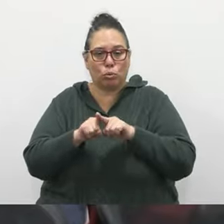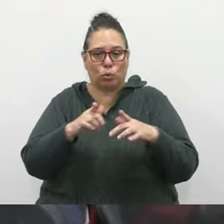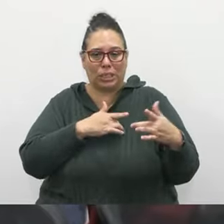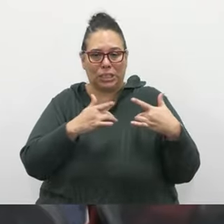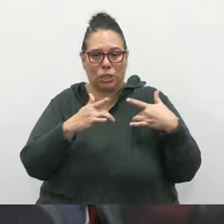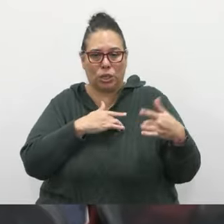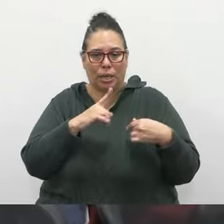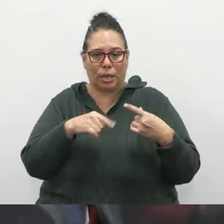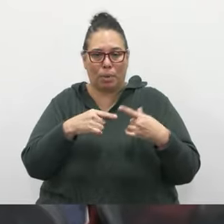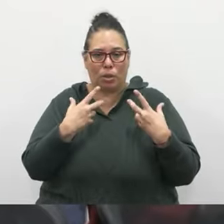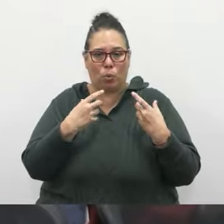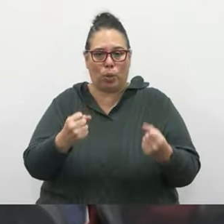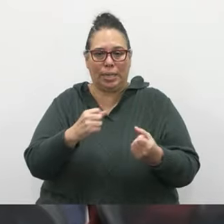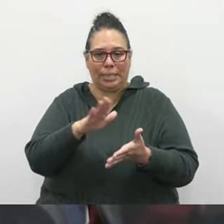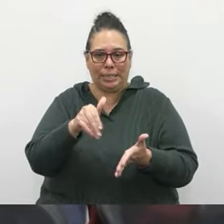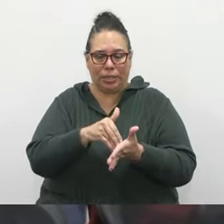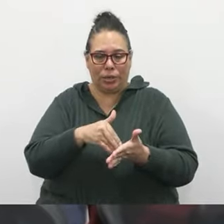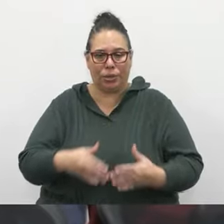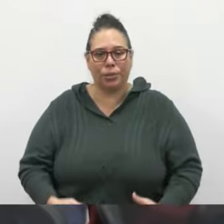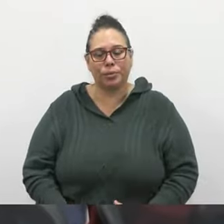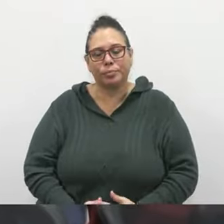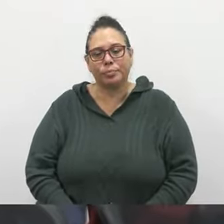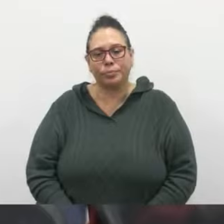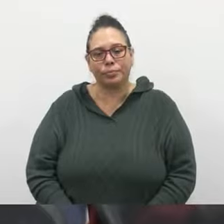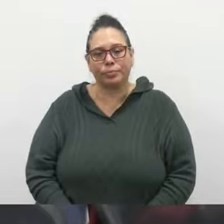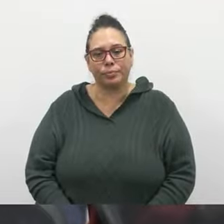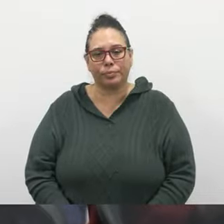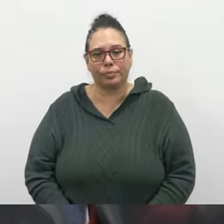about the Wellness Center.